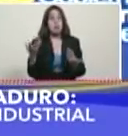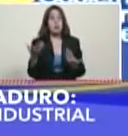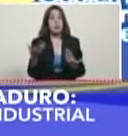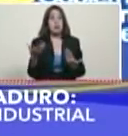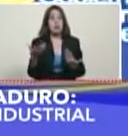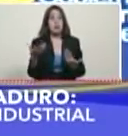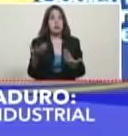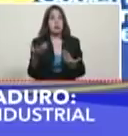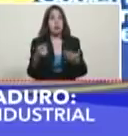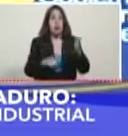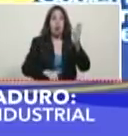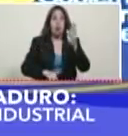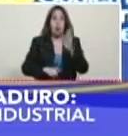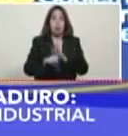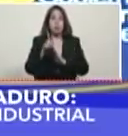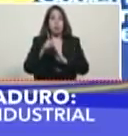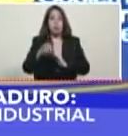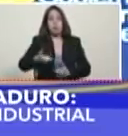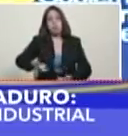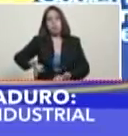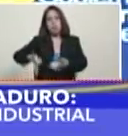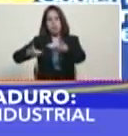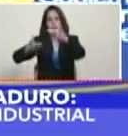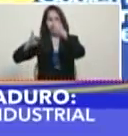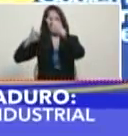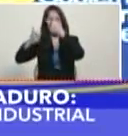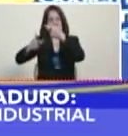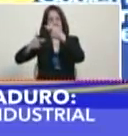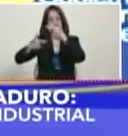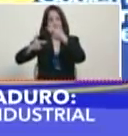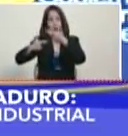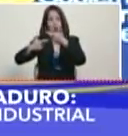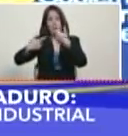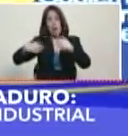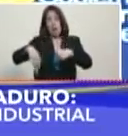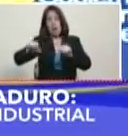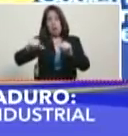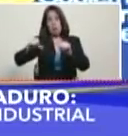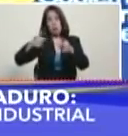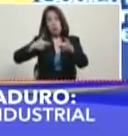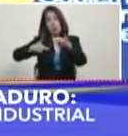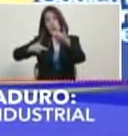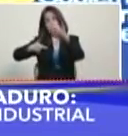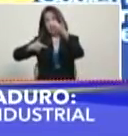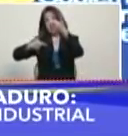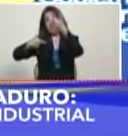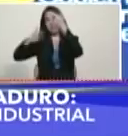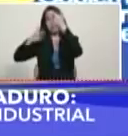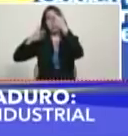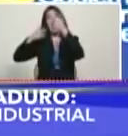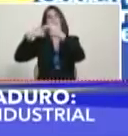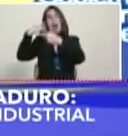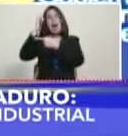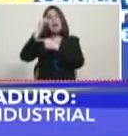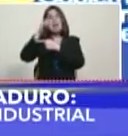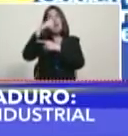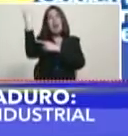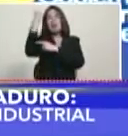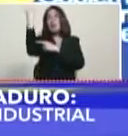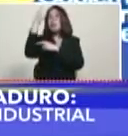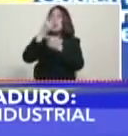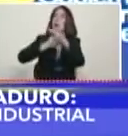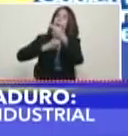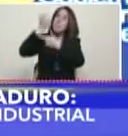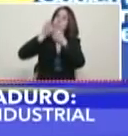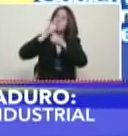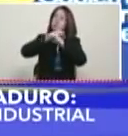Están los cohetes que uno lleva aquí, mira, en la moto. Lo saca así y no hay helicóptero y avión que pueda pasar. Cohetico, lo